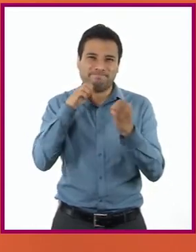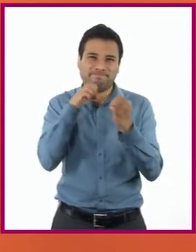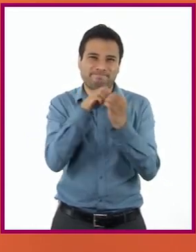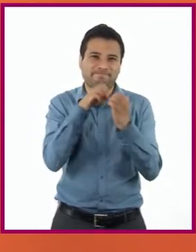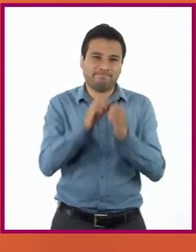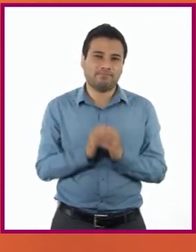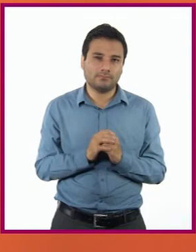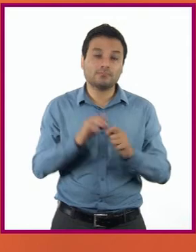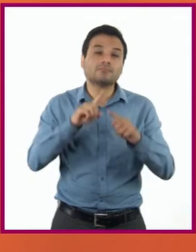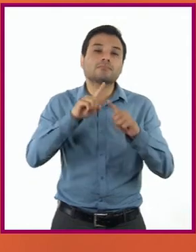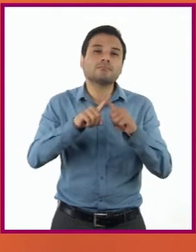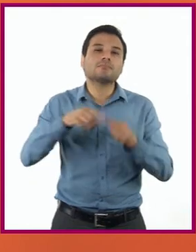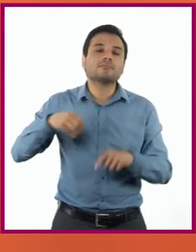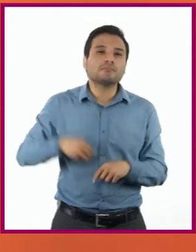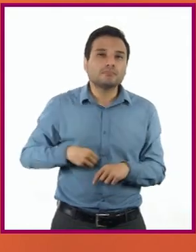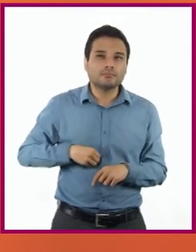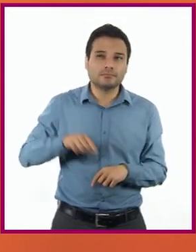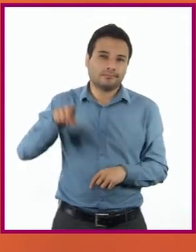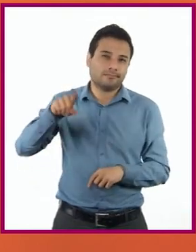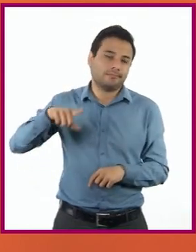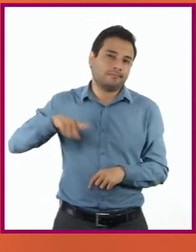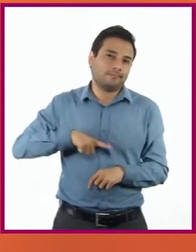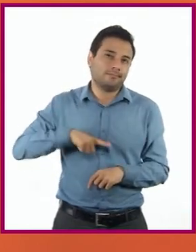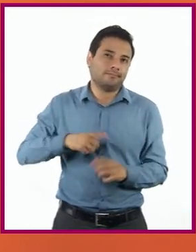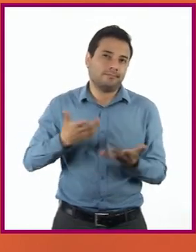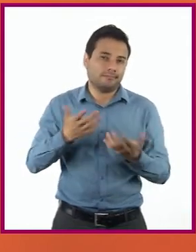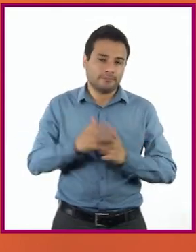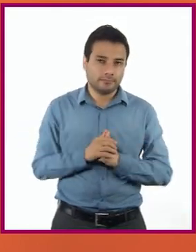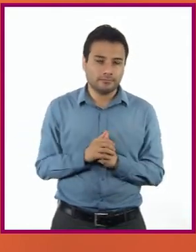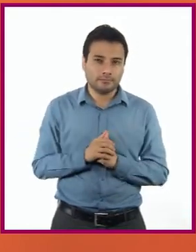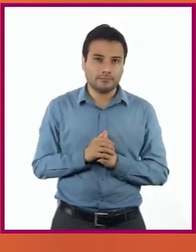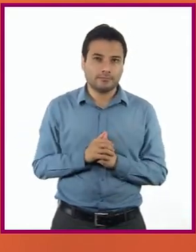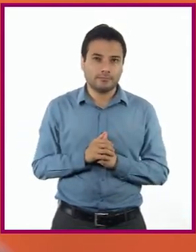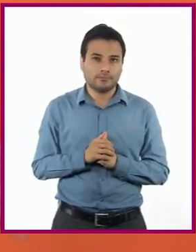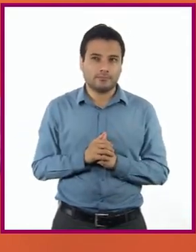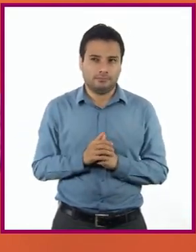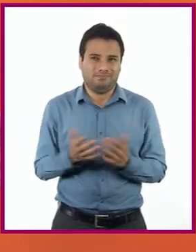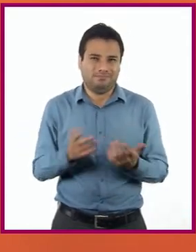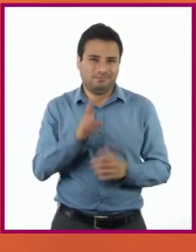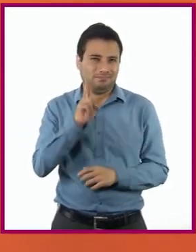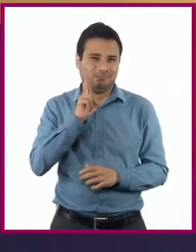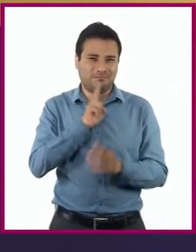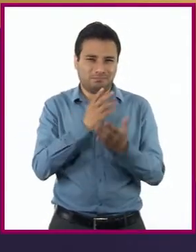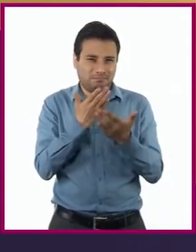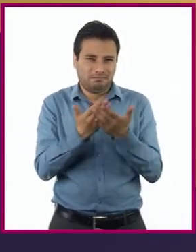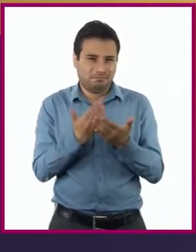diferentes gobiernos y organizaciones mundiales. Aunque todo esto sin ningún sustento real.